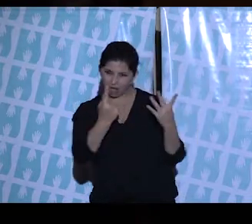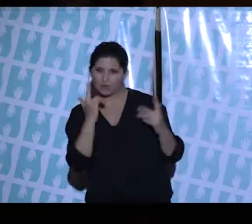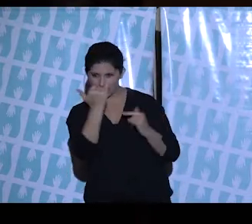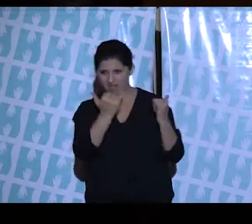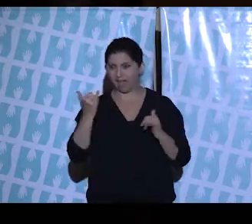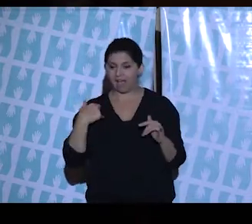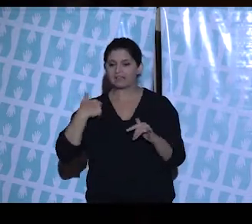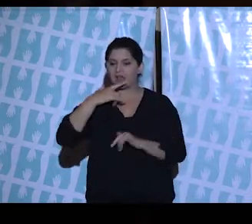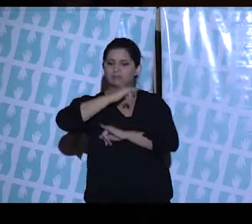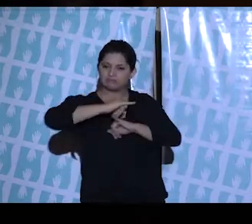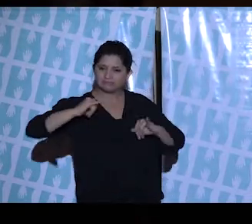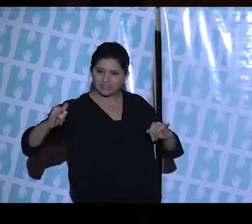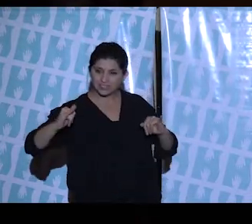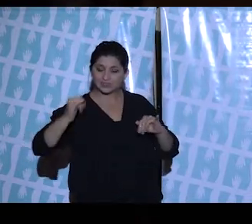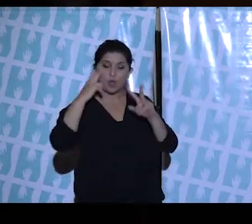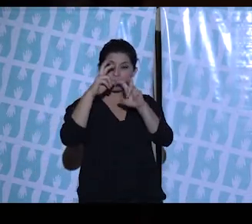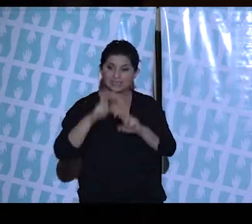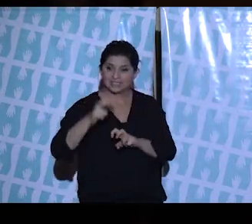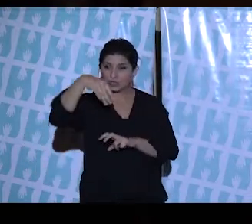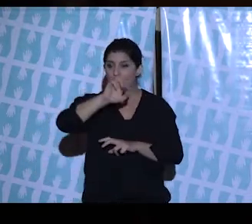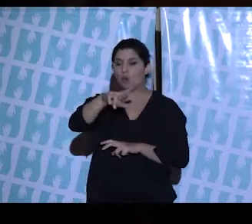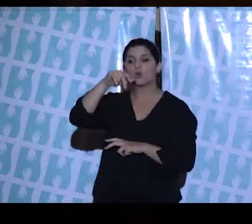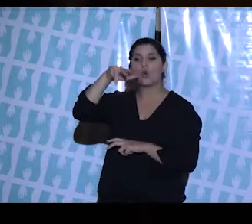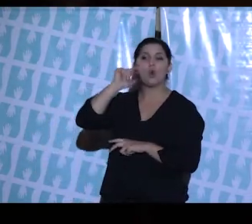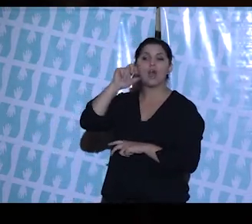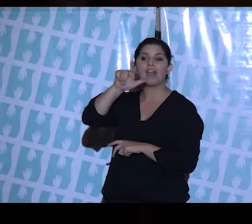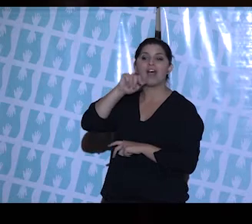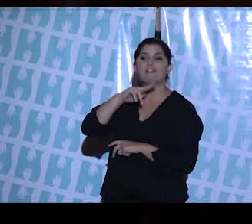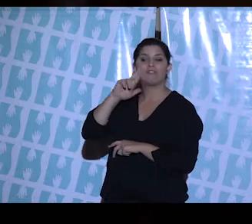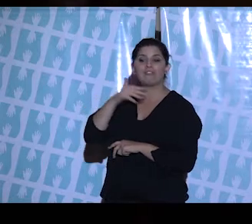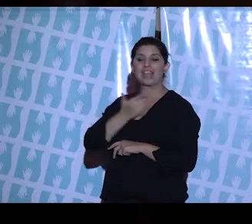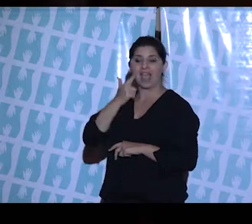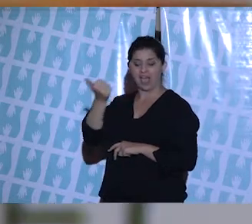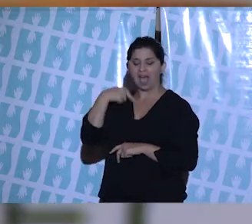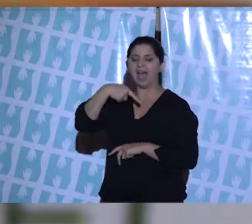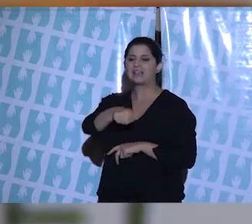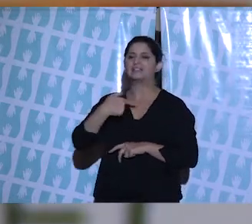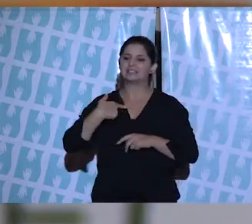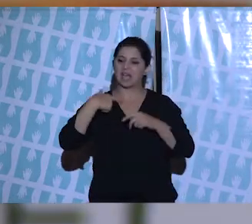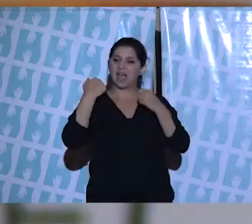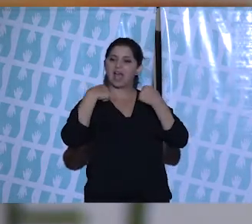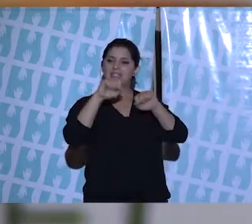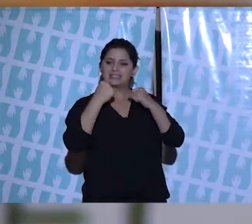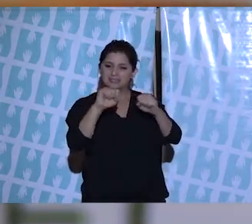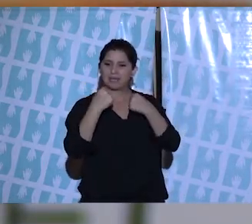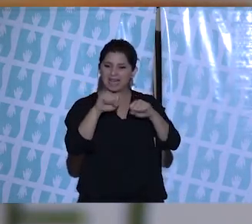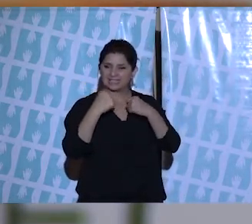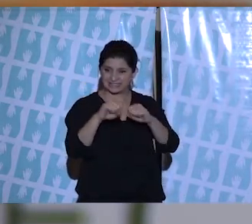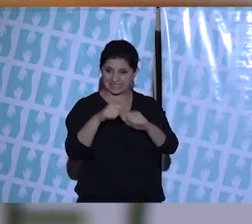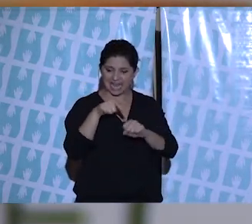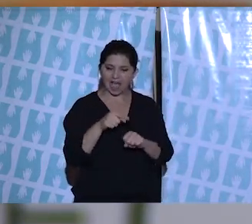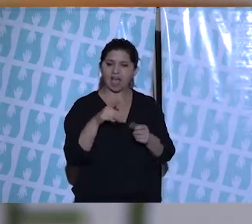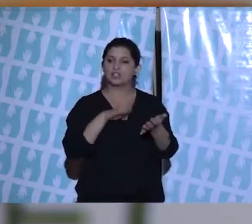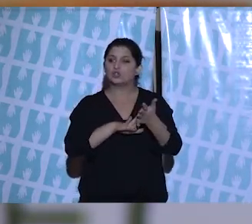famosa monografía que se llamó Un ensayo sobre la parálisis agitante. Y ustedes